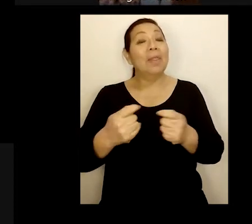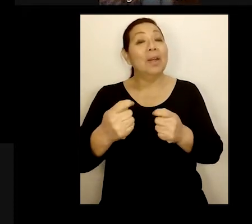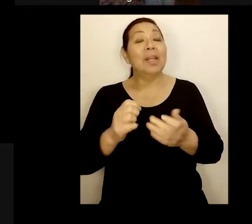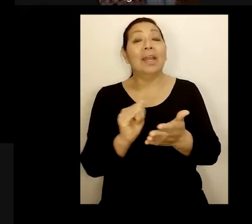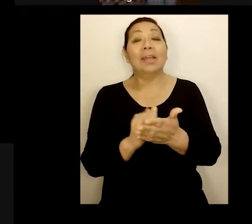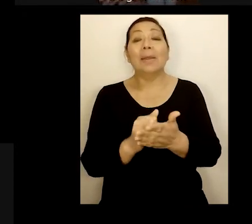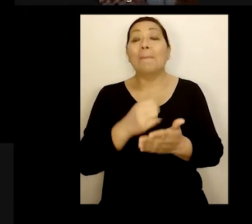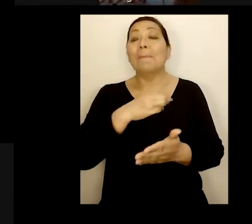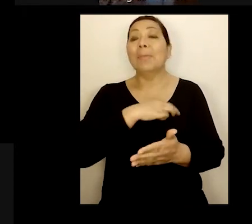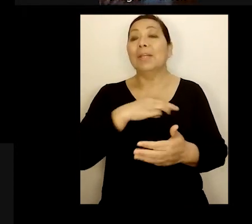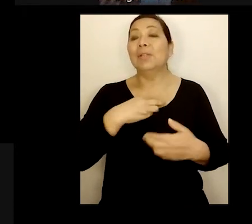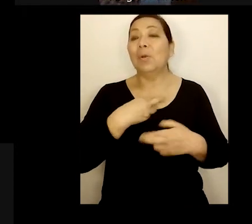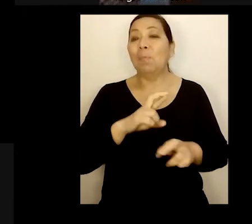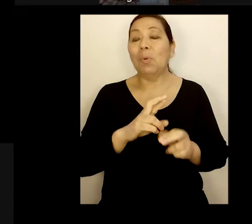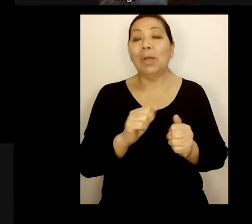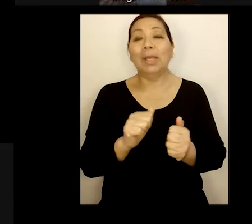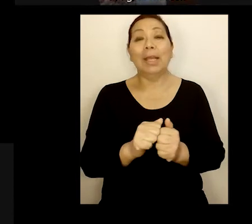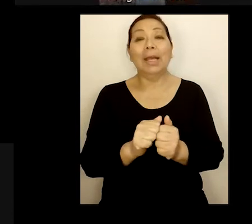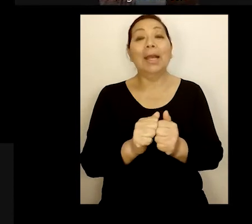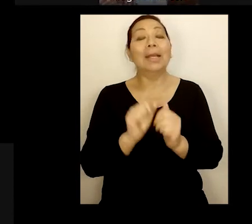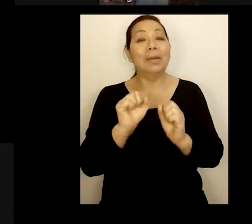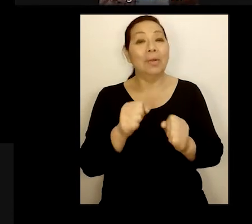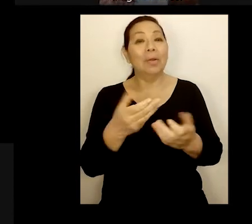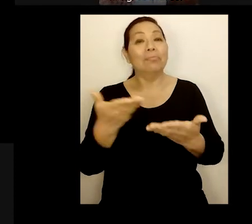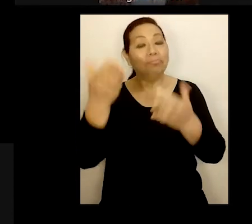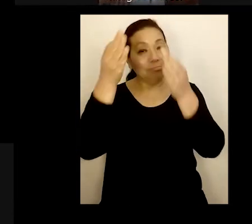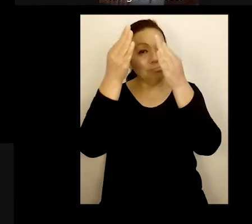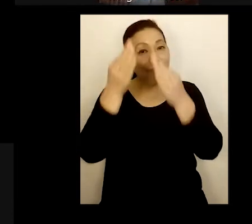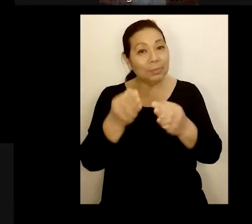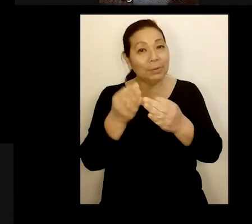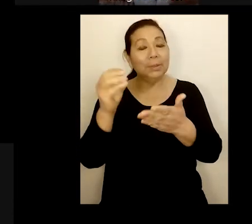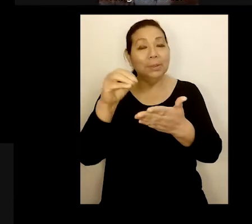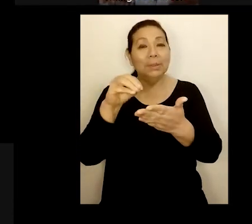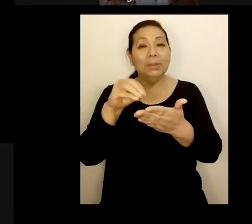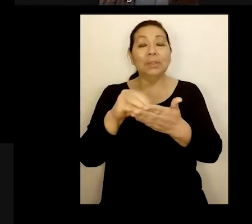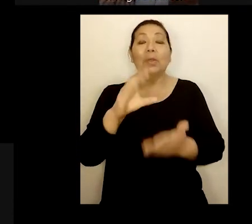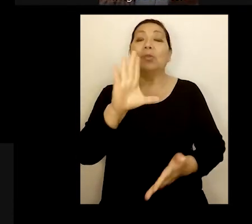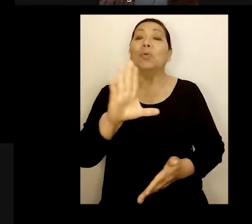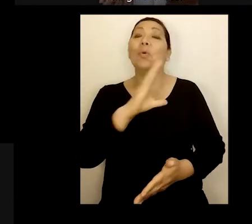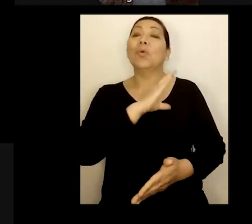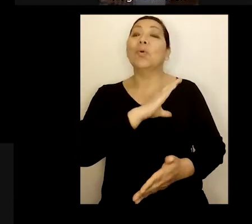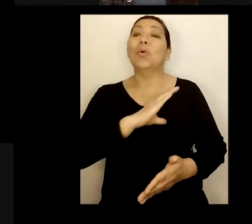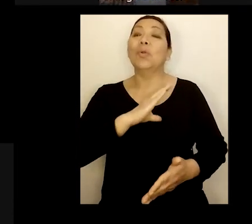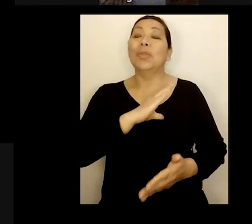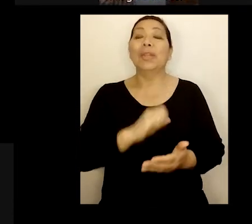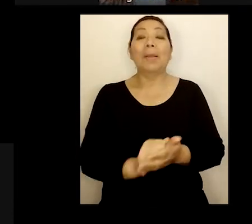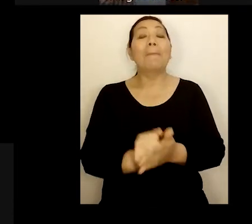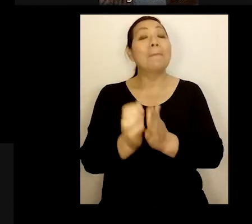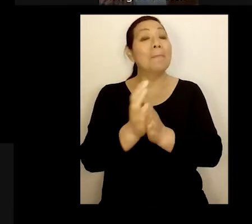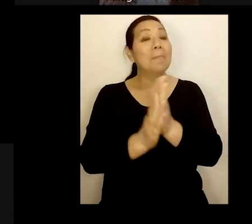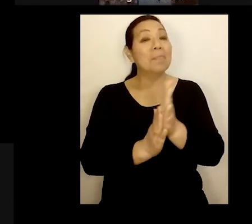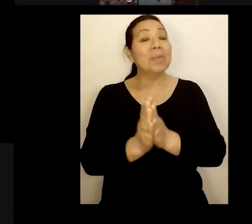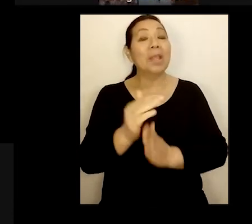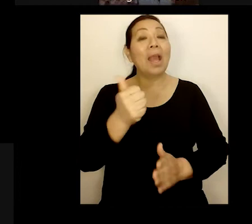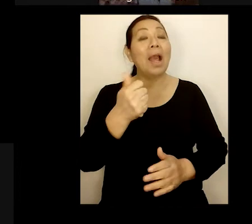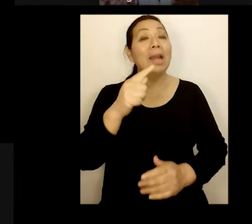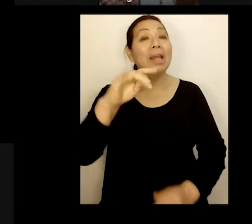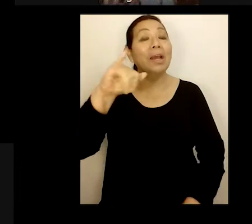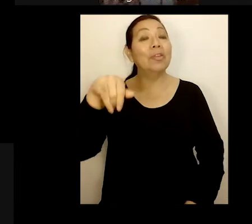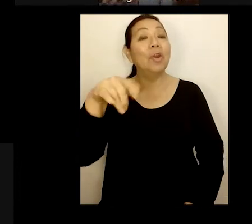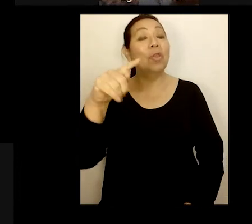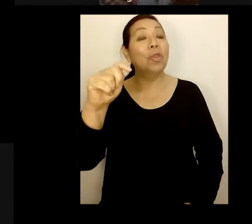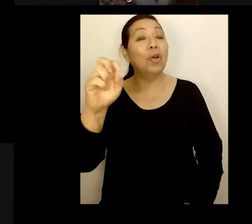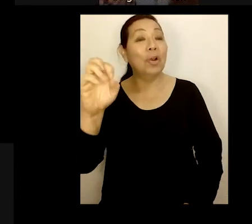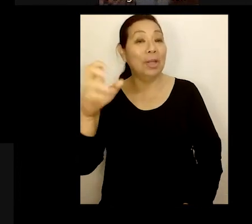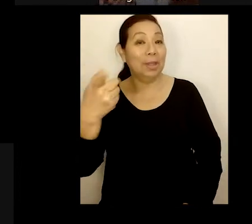del caso que realiza el Ministerio Público, señalando que existe una correcta subsunción de la conducta del beneficiario Alejandro Toledo